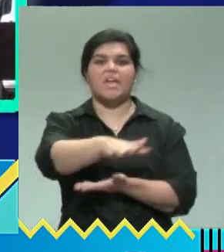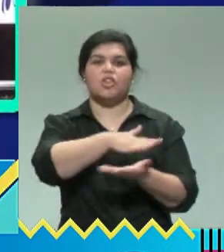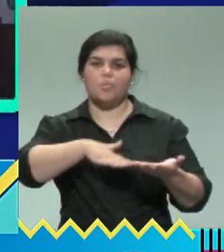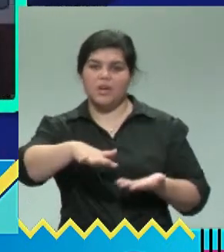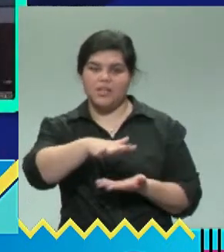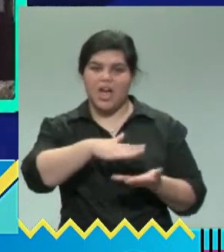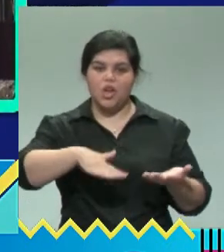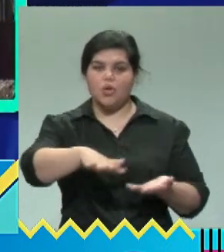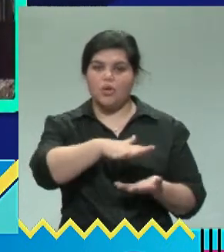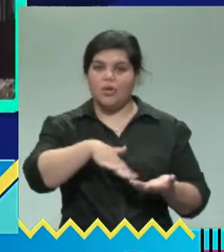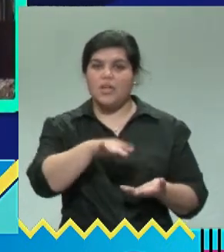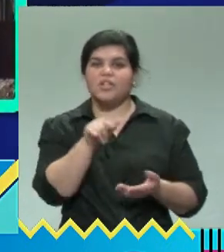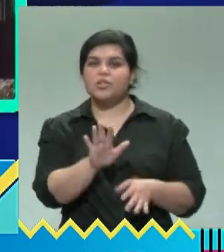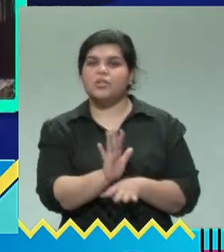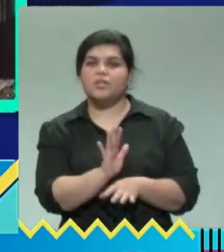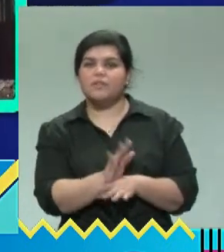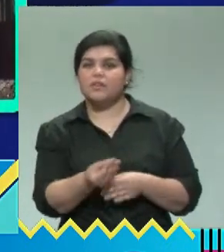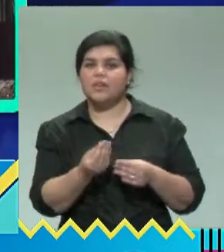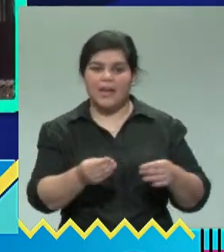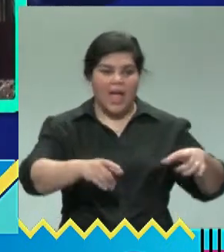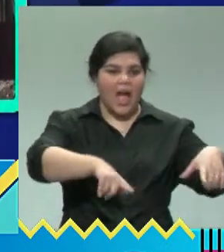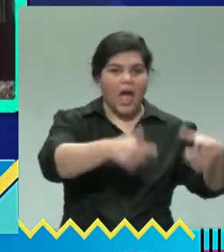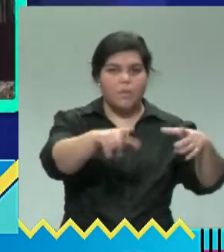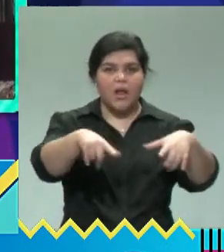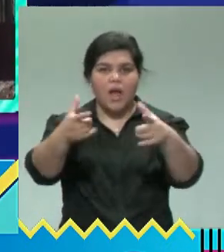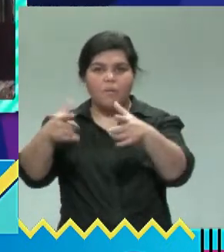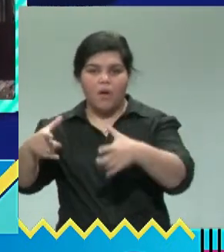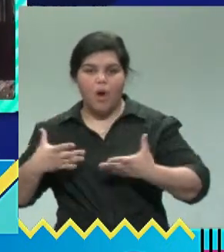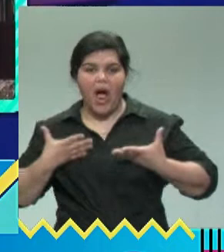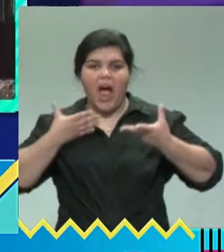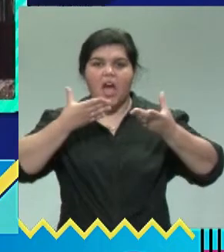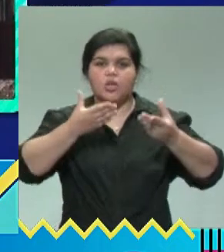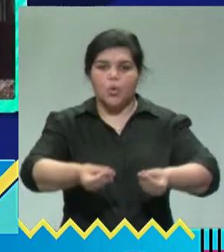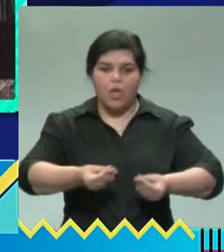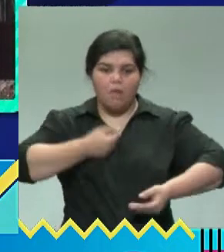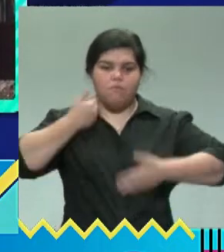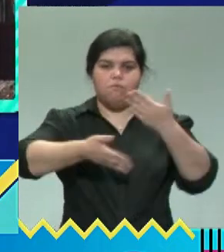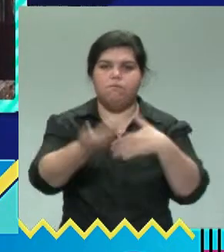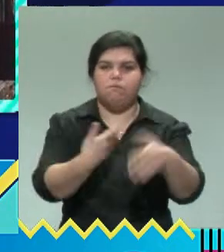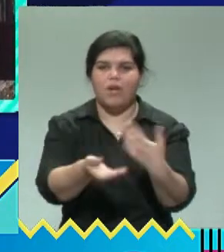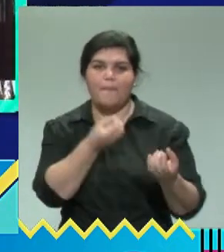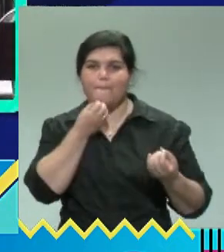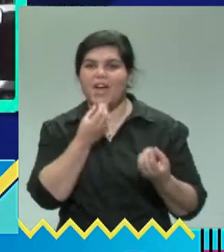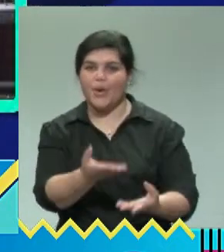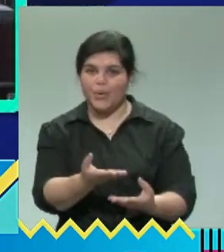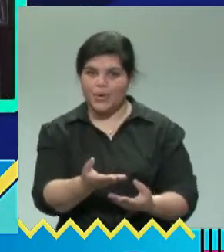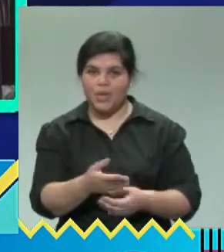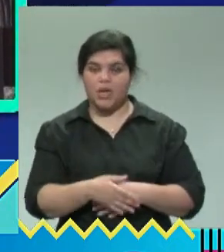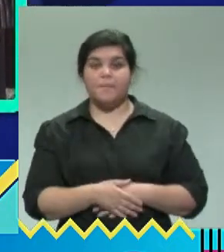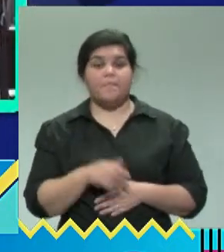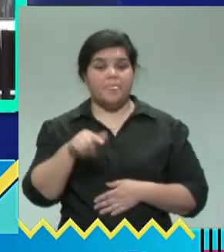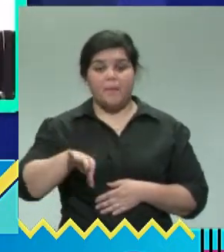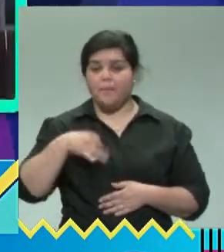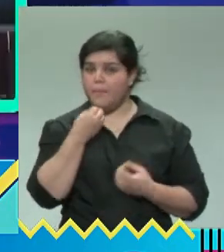porque los árboles le dan vida a la metrópolis, le reproducen sus condiciones de